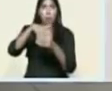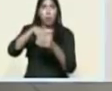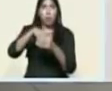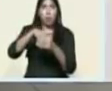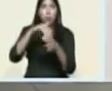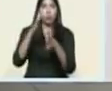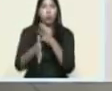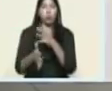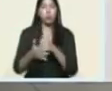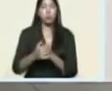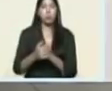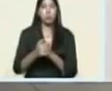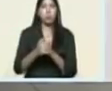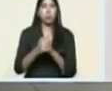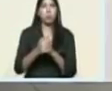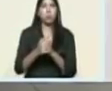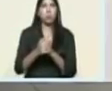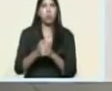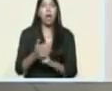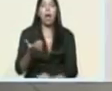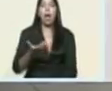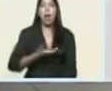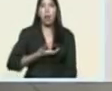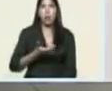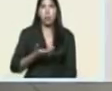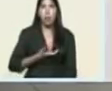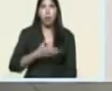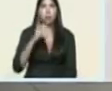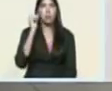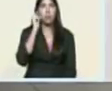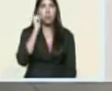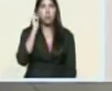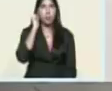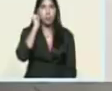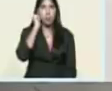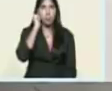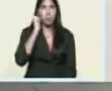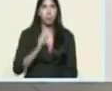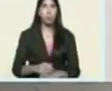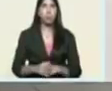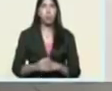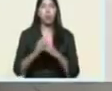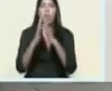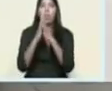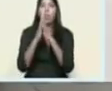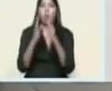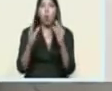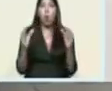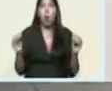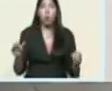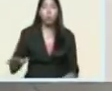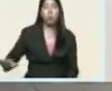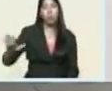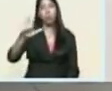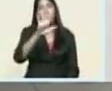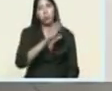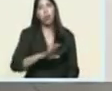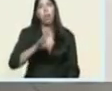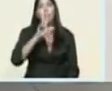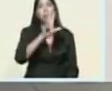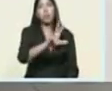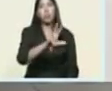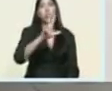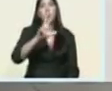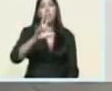carácter constituyente para alcaldes y alcaldesas de todos los 335 municipios del